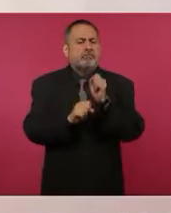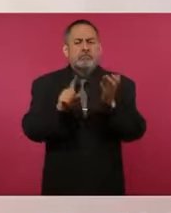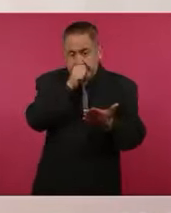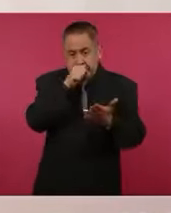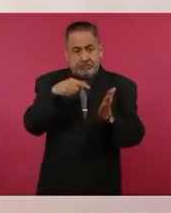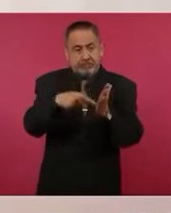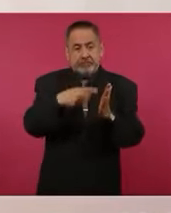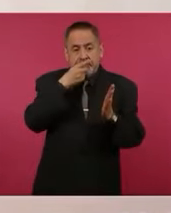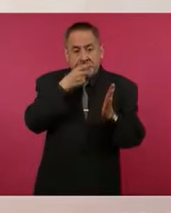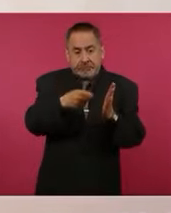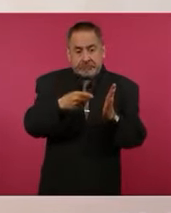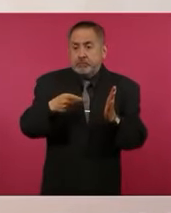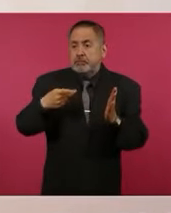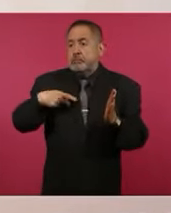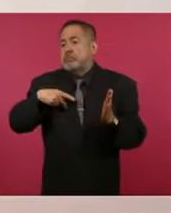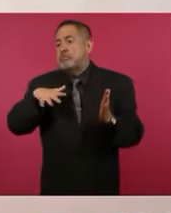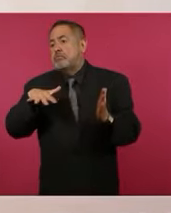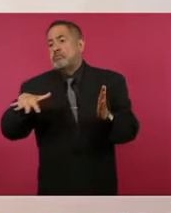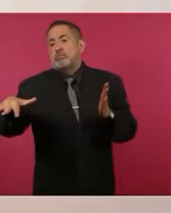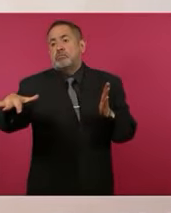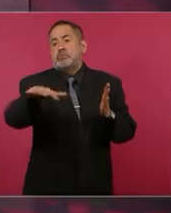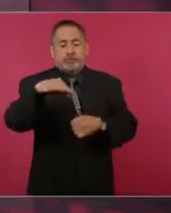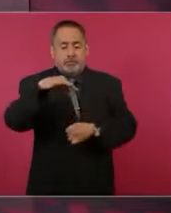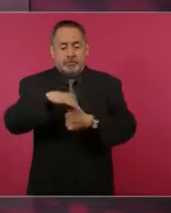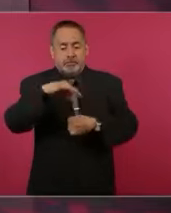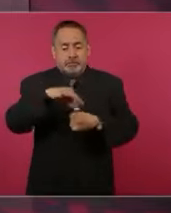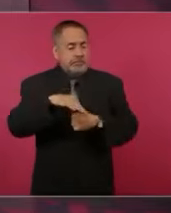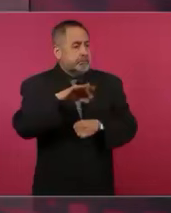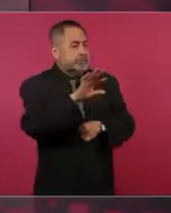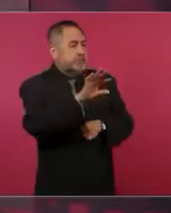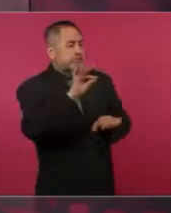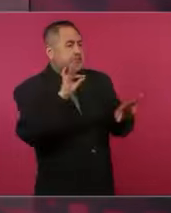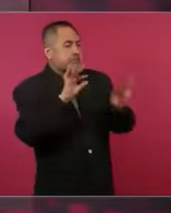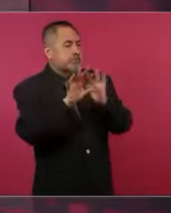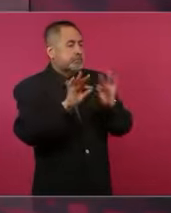quedaba, era vigente, el que se eligiera